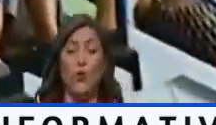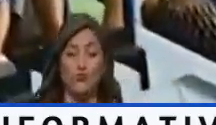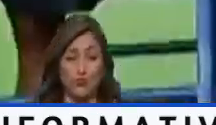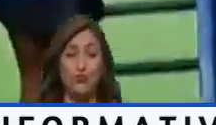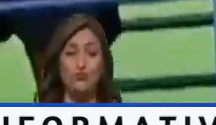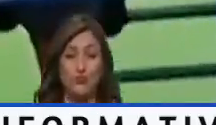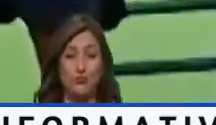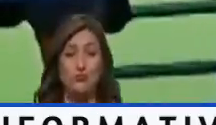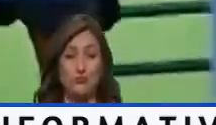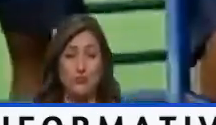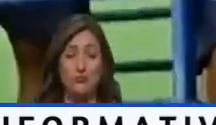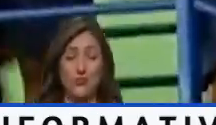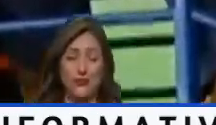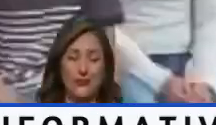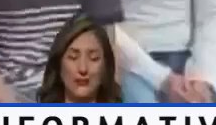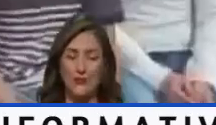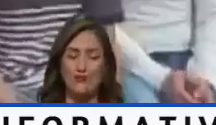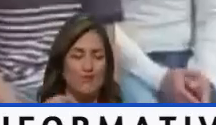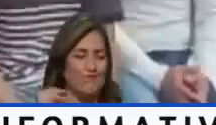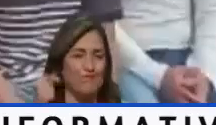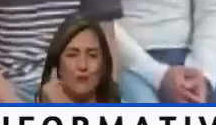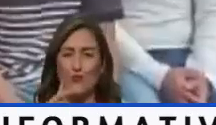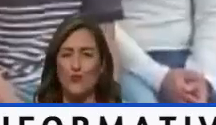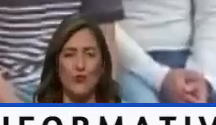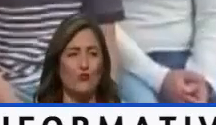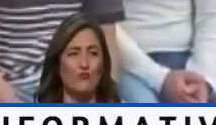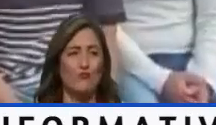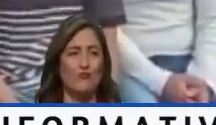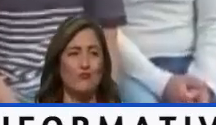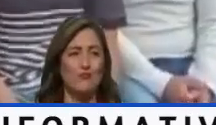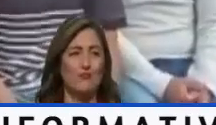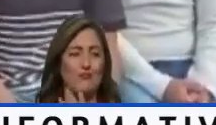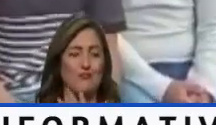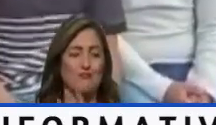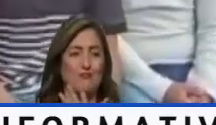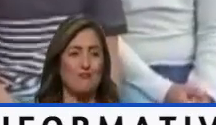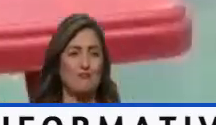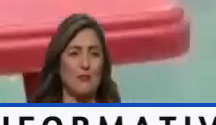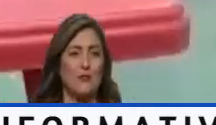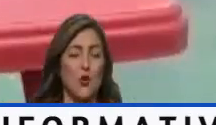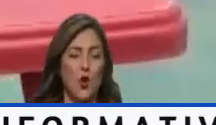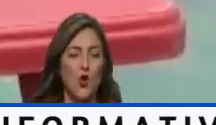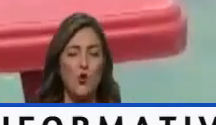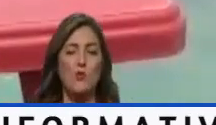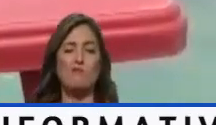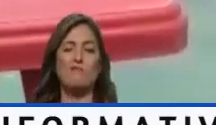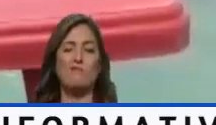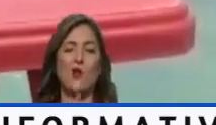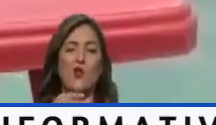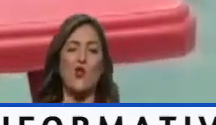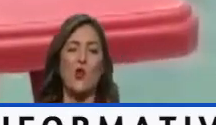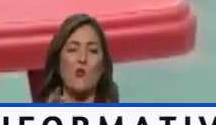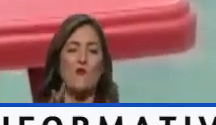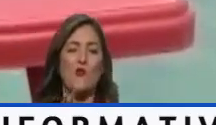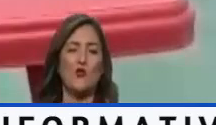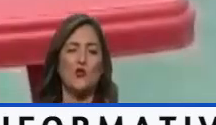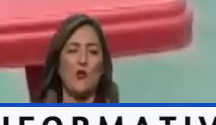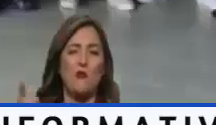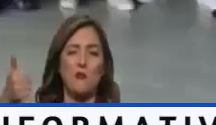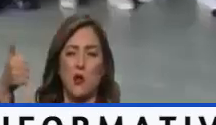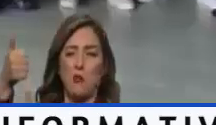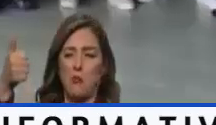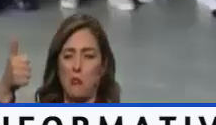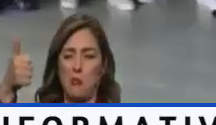deben cumplir en el corto plazo, pues creen que dentro de las cárceles no deberían haber bandas delictivas con nombres, funciones o